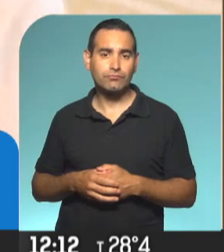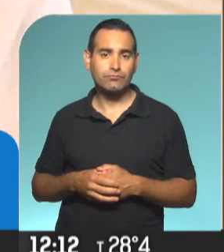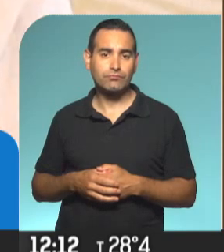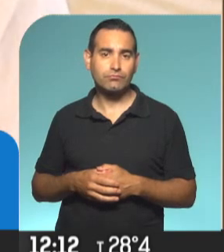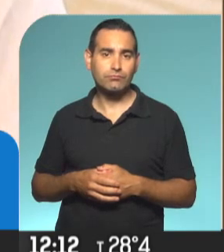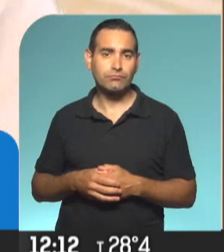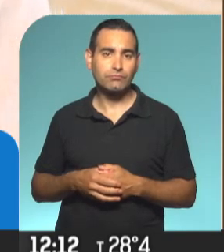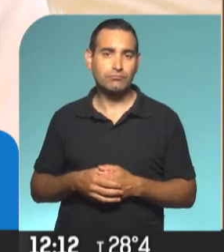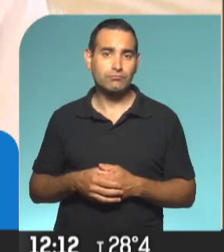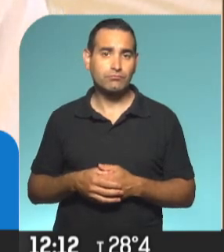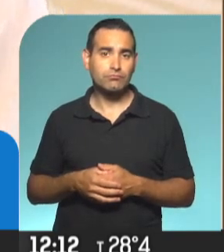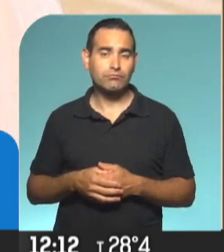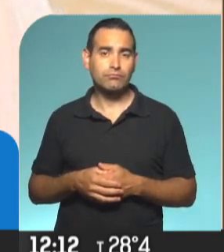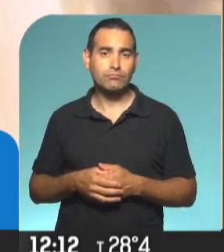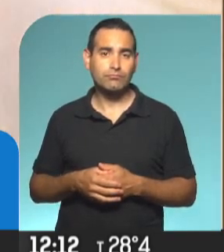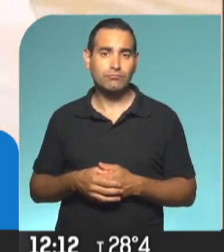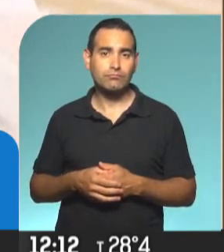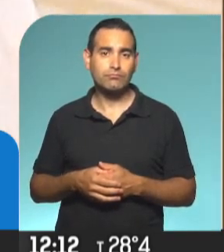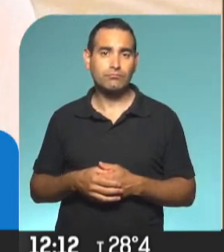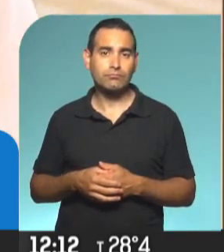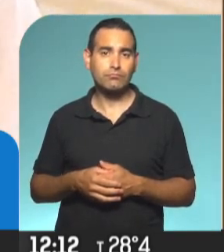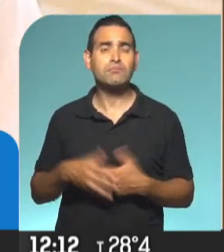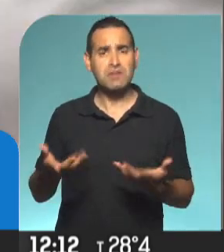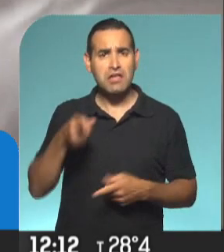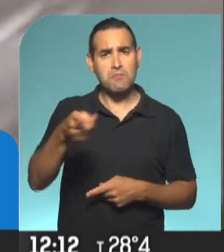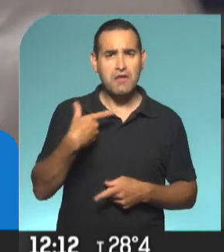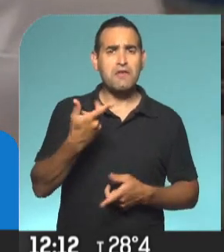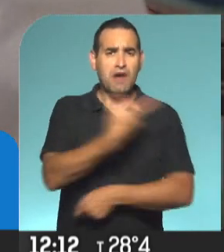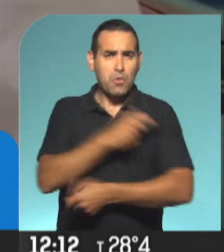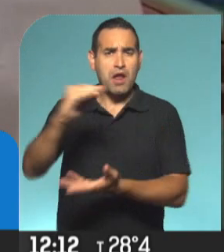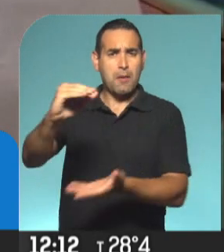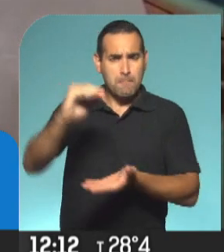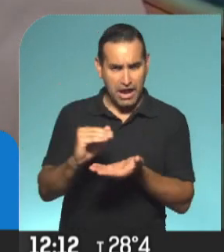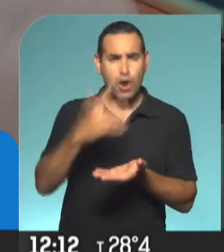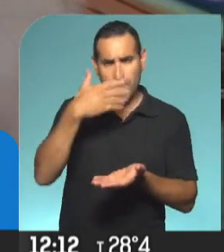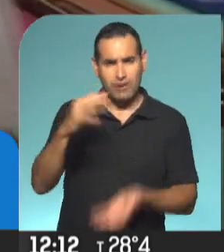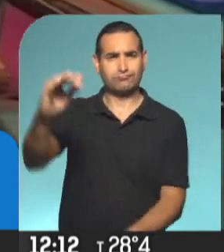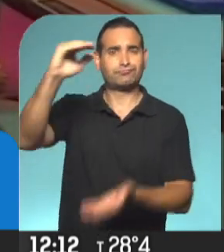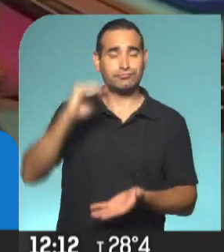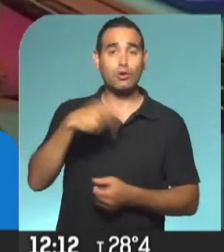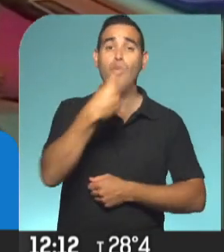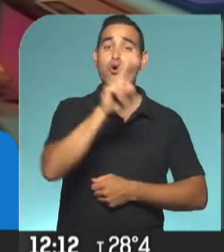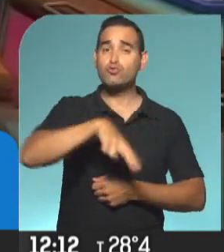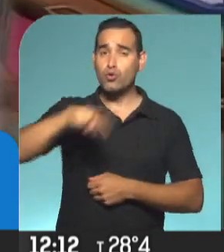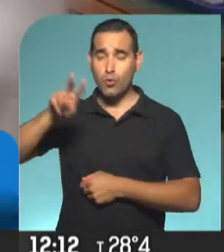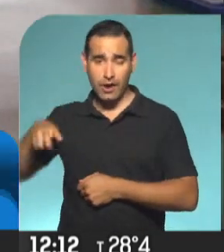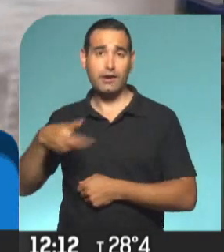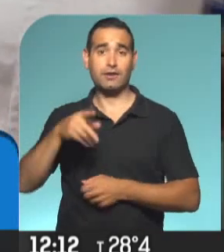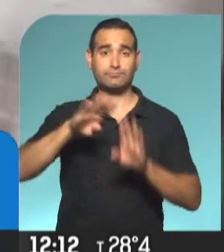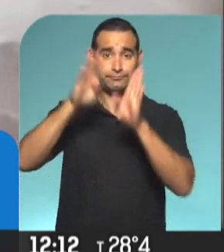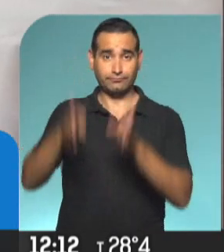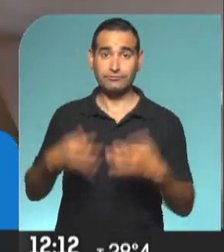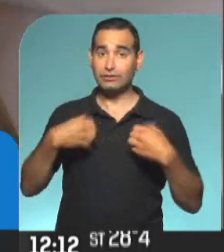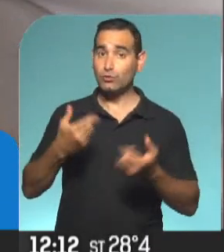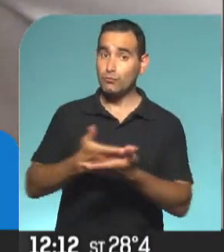Que nos bajen y luego nos repongan. En Noruega, el Instituto de Salud Pública advirtió